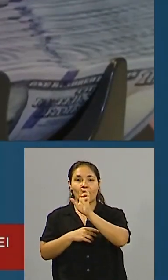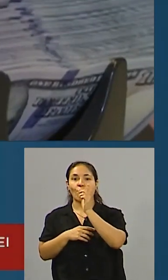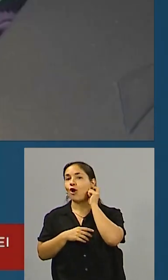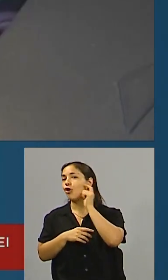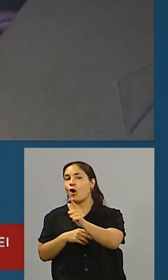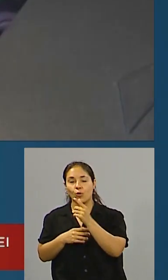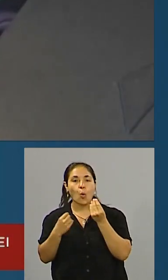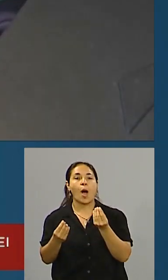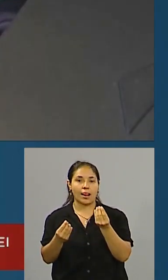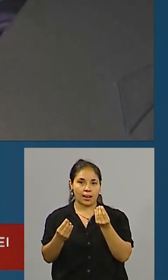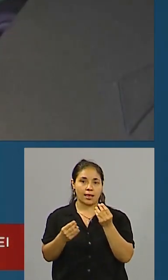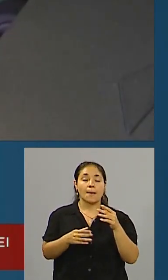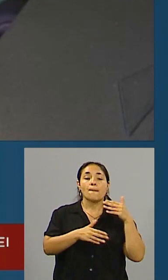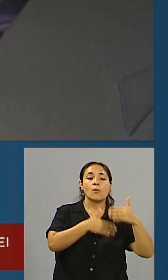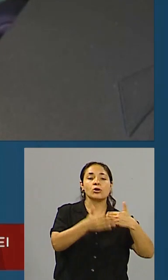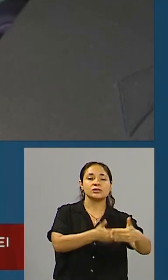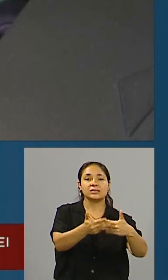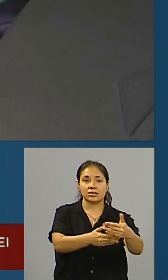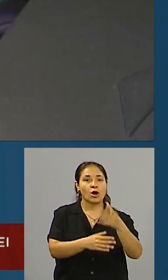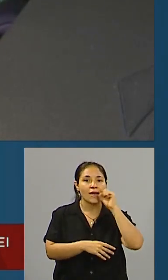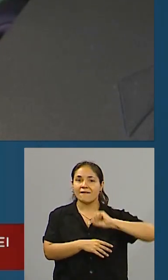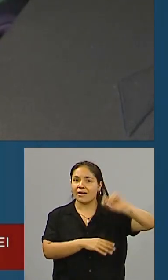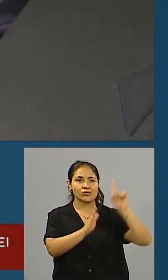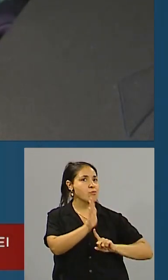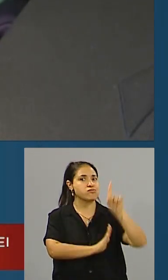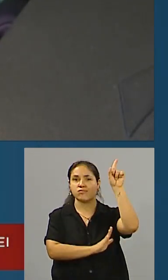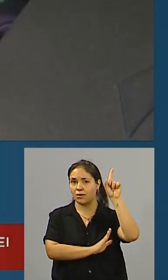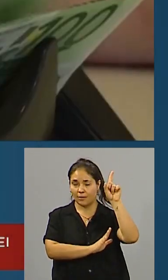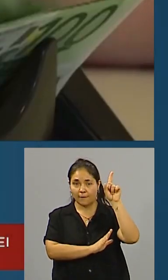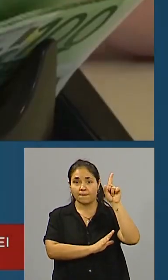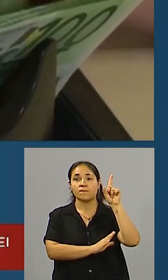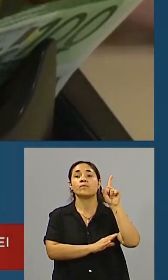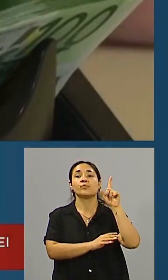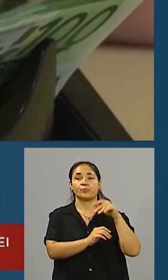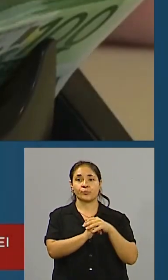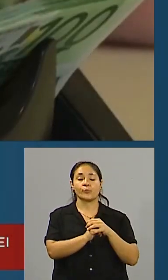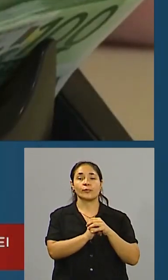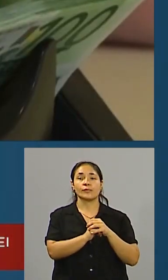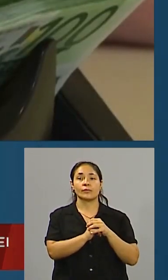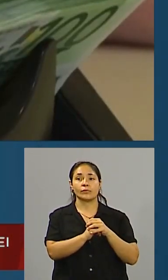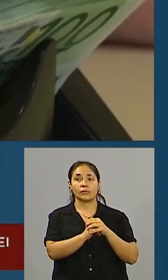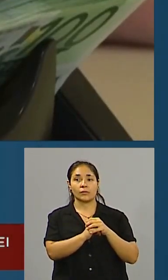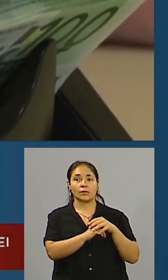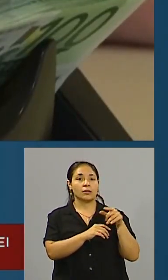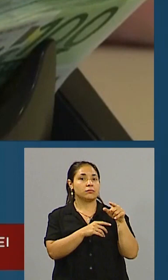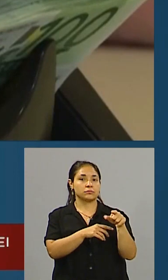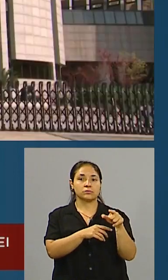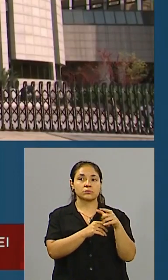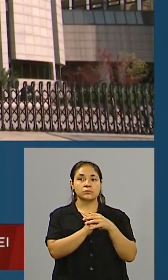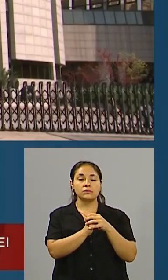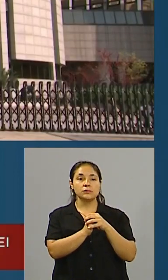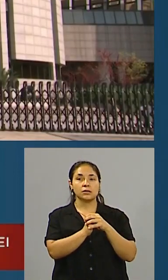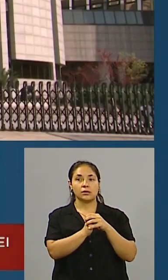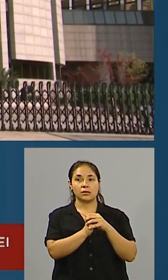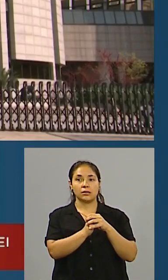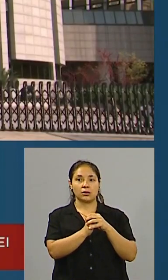convertibilidad. Uh-huh. Uno de esos procesos es la hiperinflación. Sí. Daría la sensación que está apuntando a generar